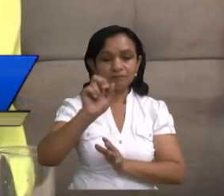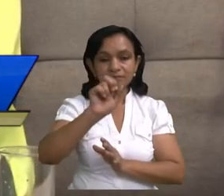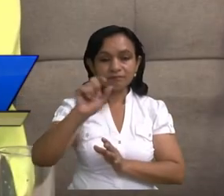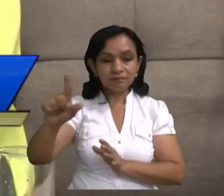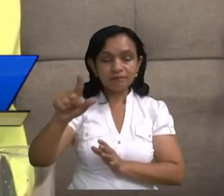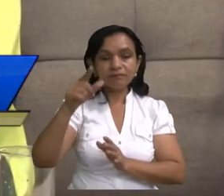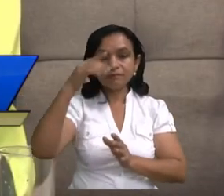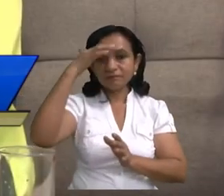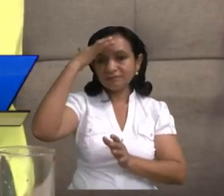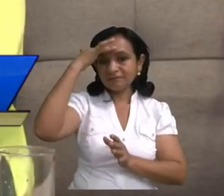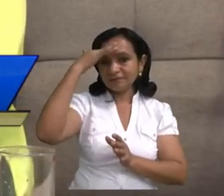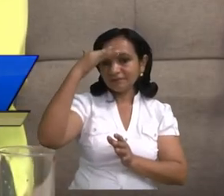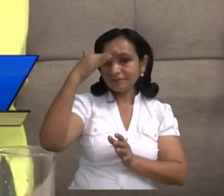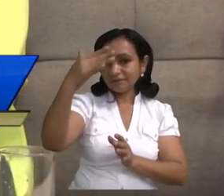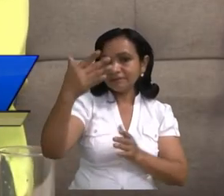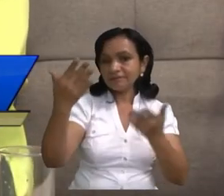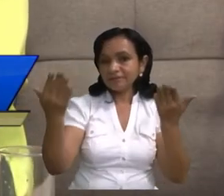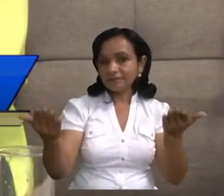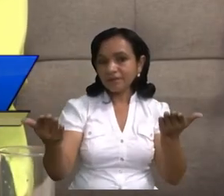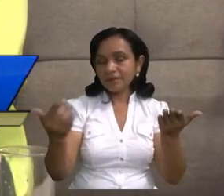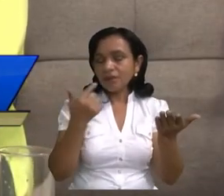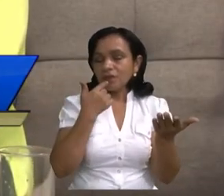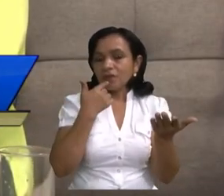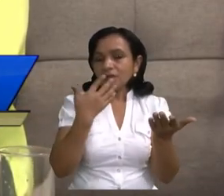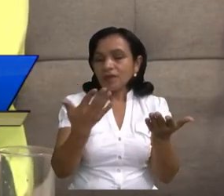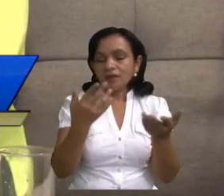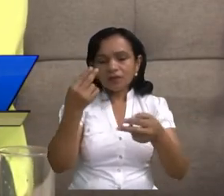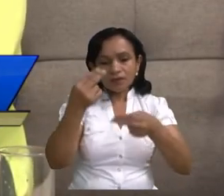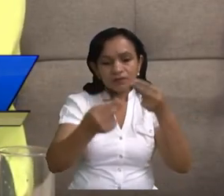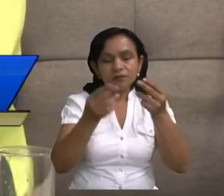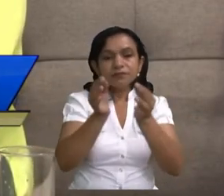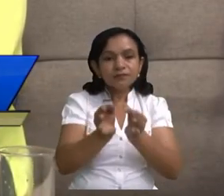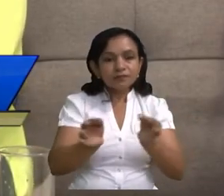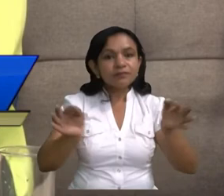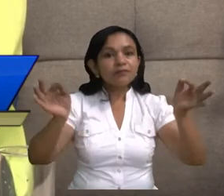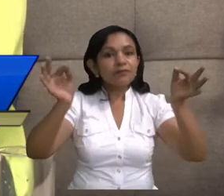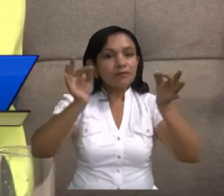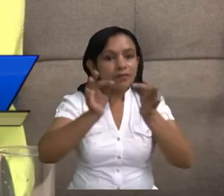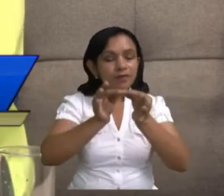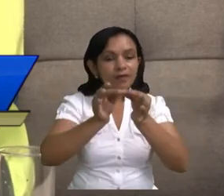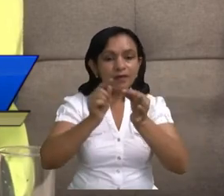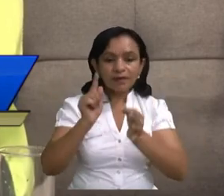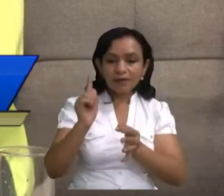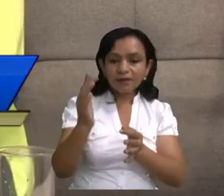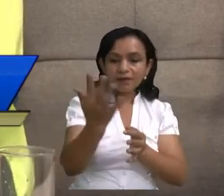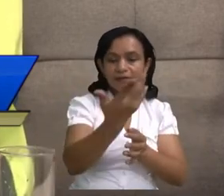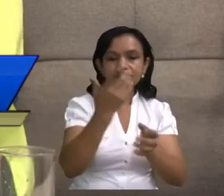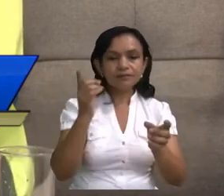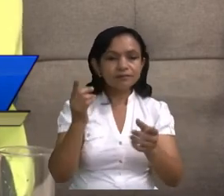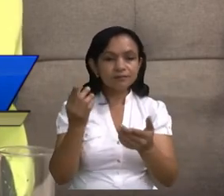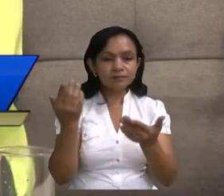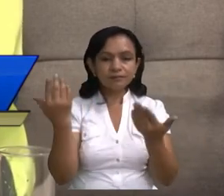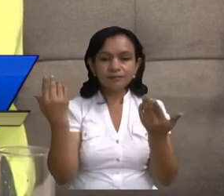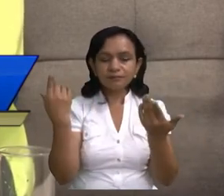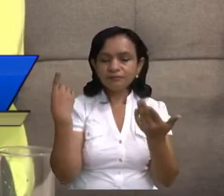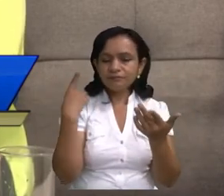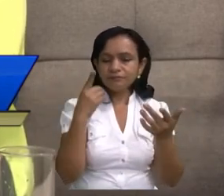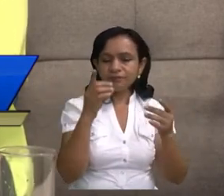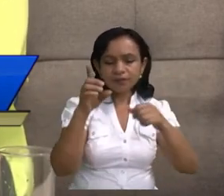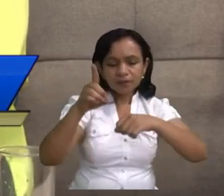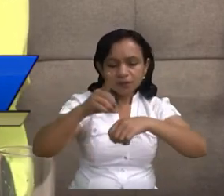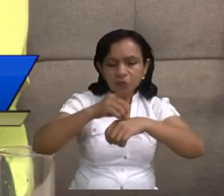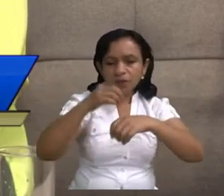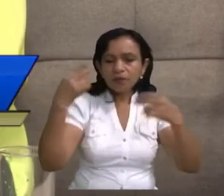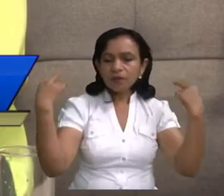Posgraduados de México, porque hay un indicador importantísimo que nosotros lo tenemos que alcanzar y es la formación de doctores, porque